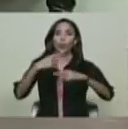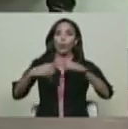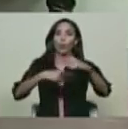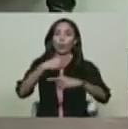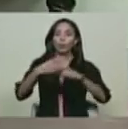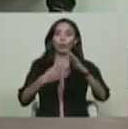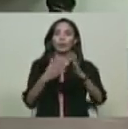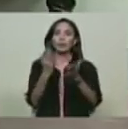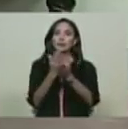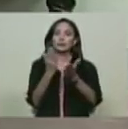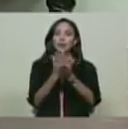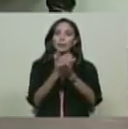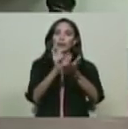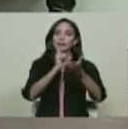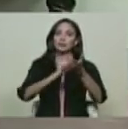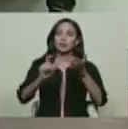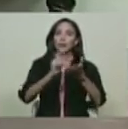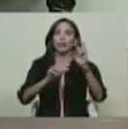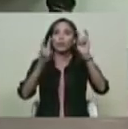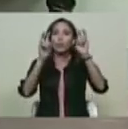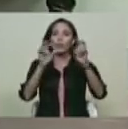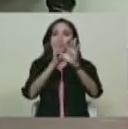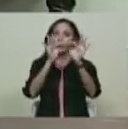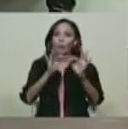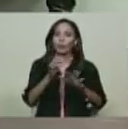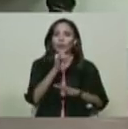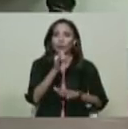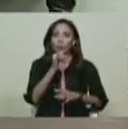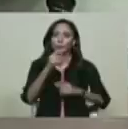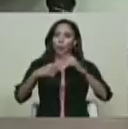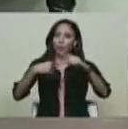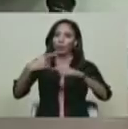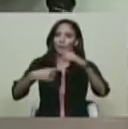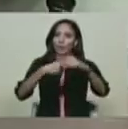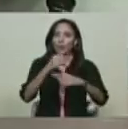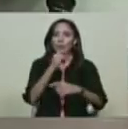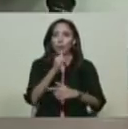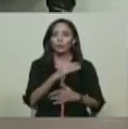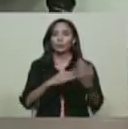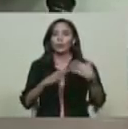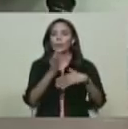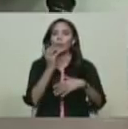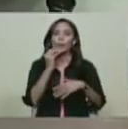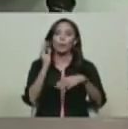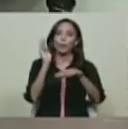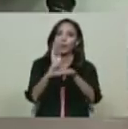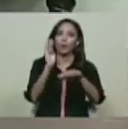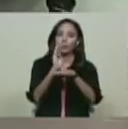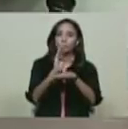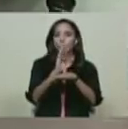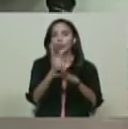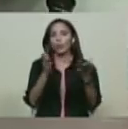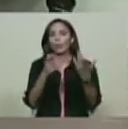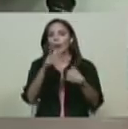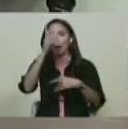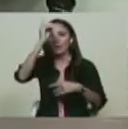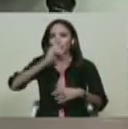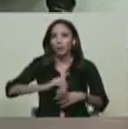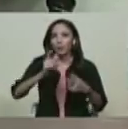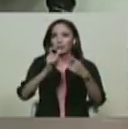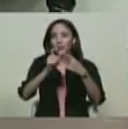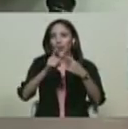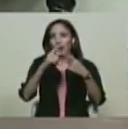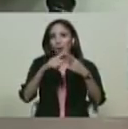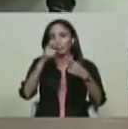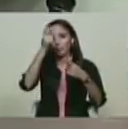embarazada, de la protección del hogar, hogares de la patria, de la protección de las personas con alguna discapacidad, de la meta